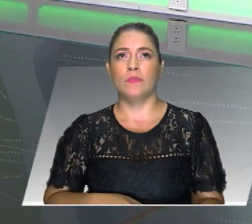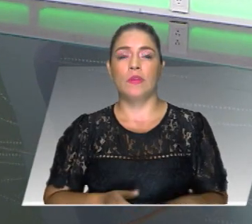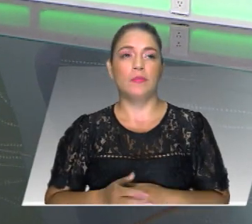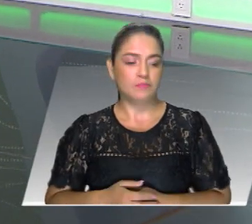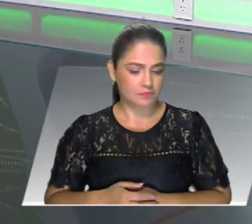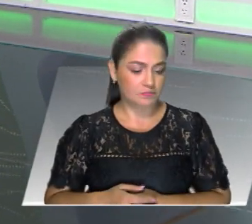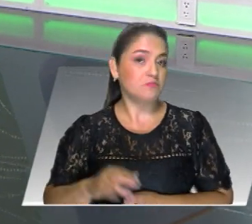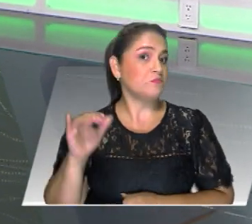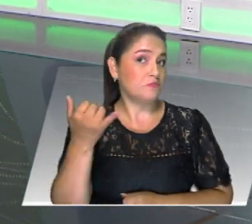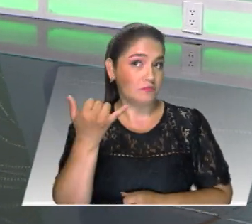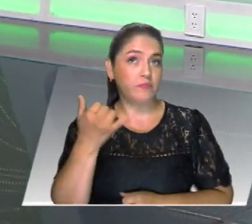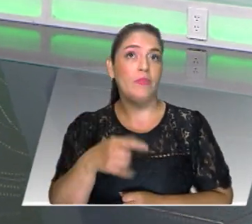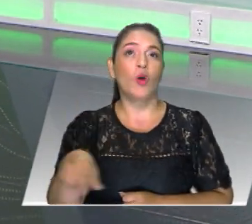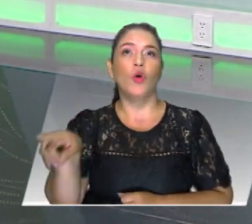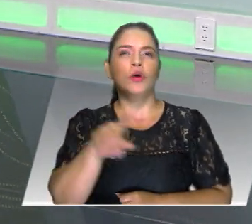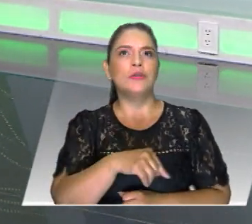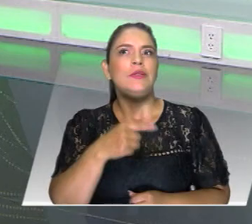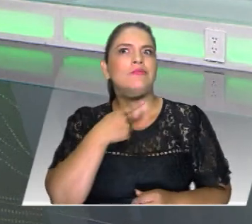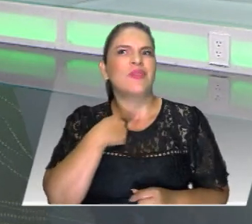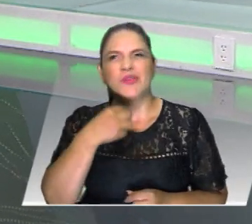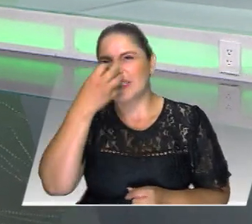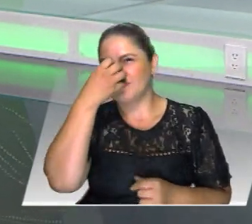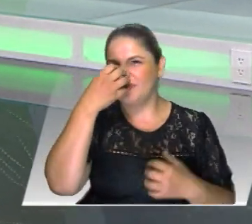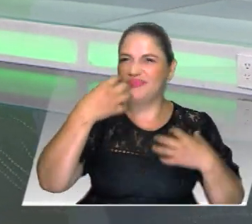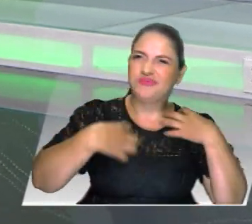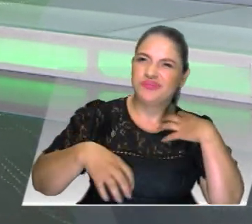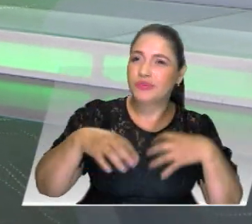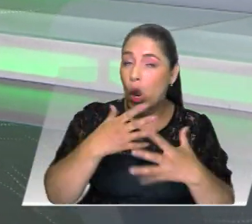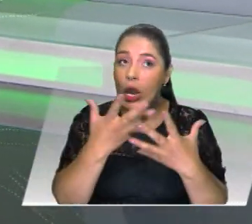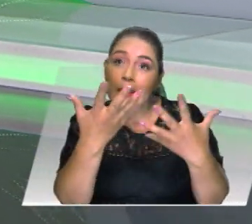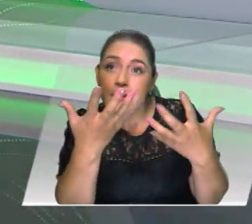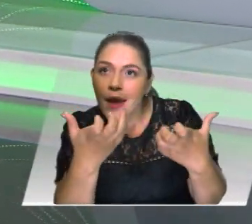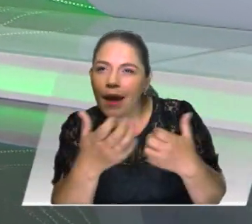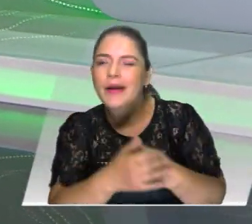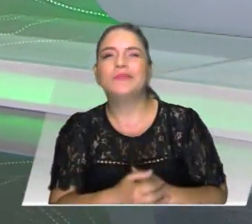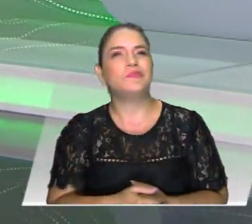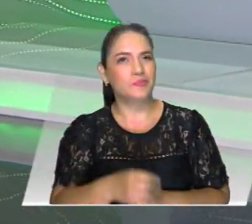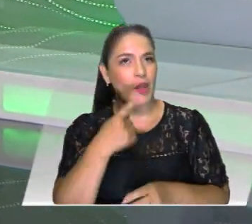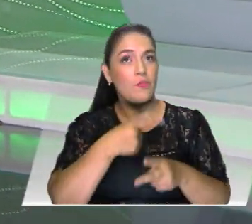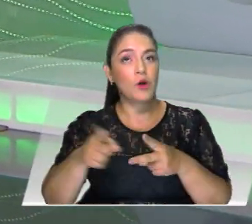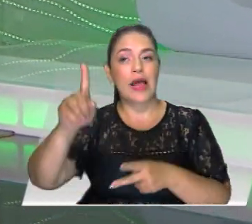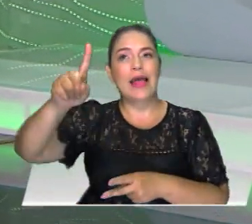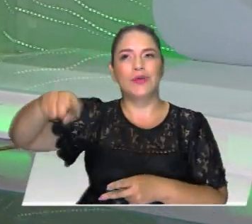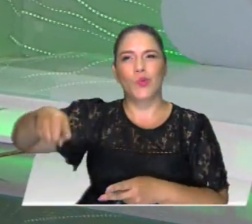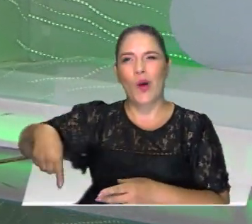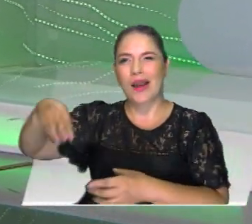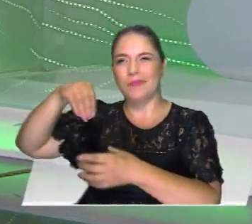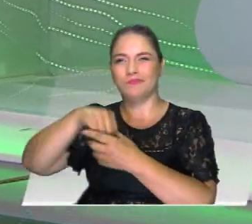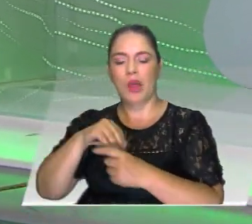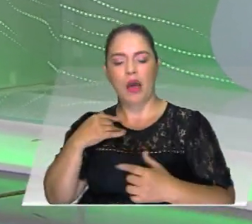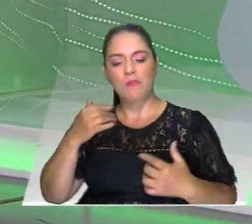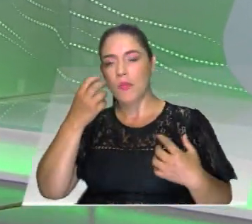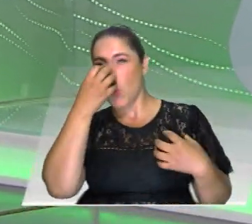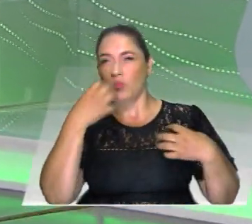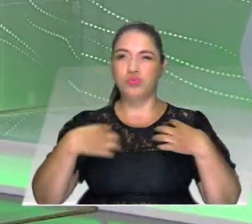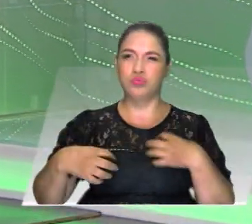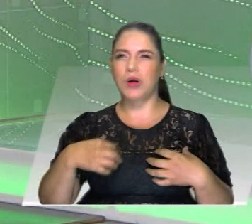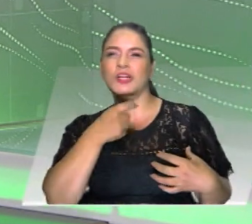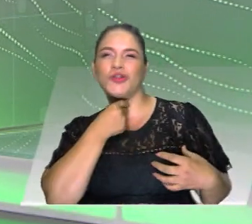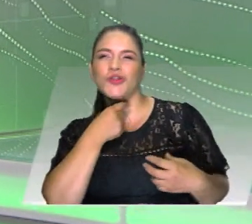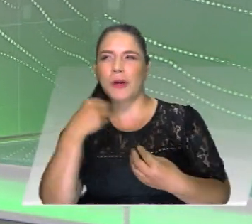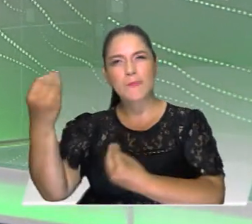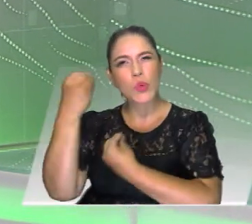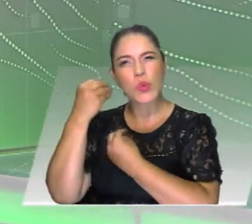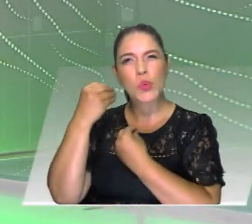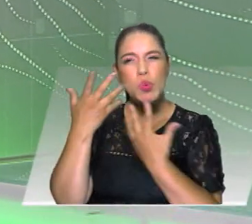Y si usted es distinguido por hacer reír a los suyos, atento, porque una escuela lo hará afinar su humor y le ayudará a